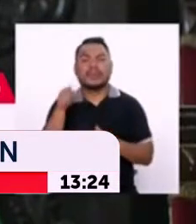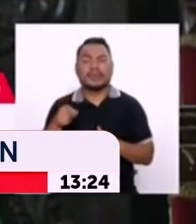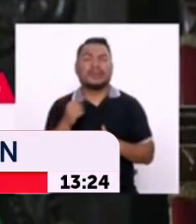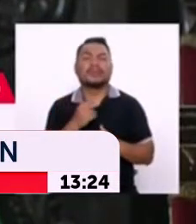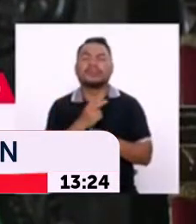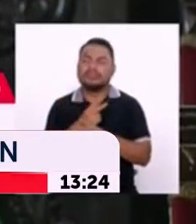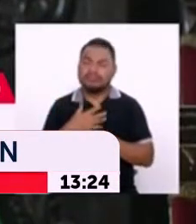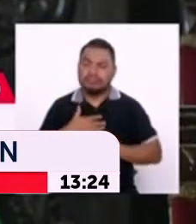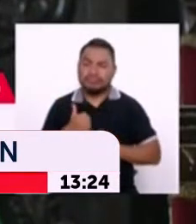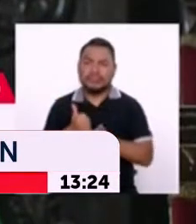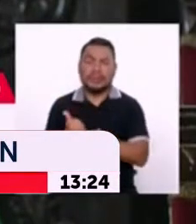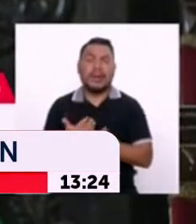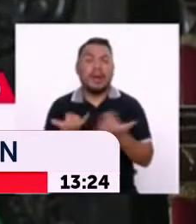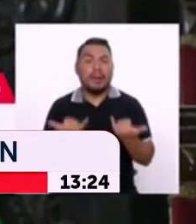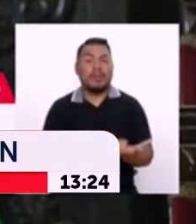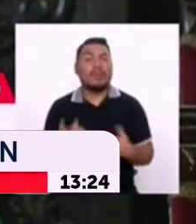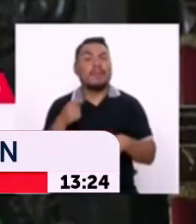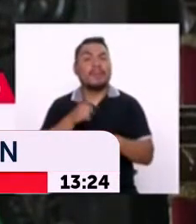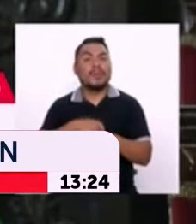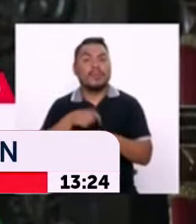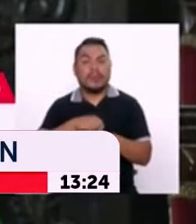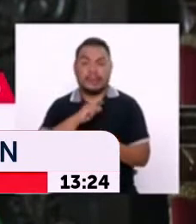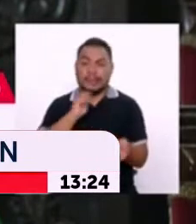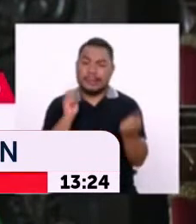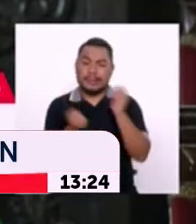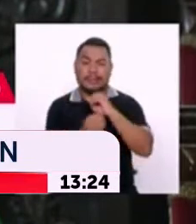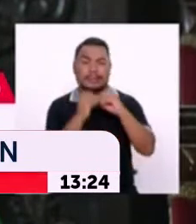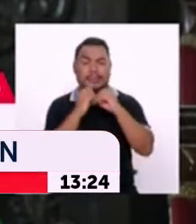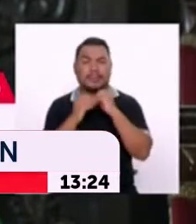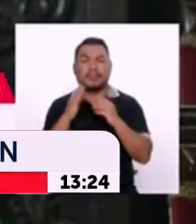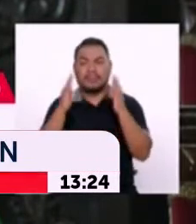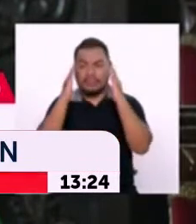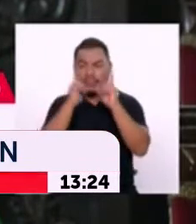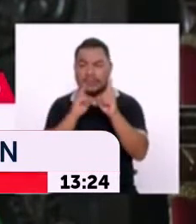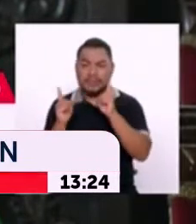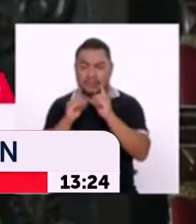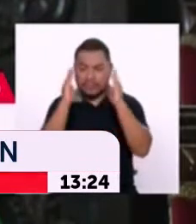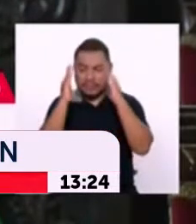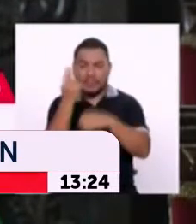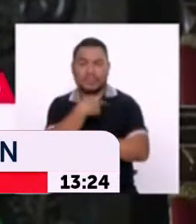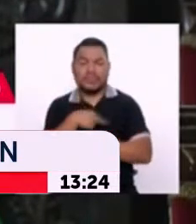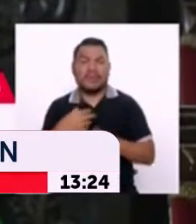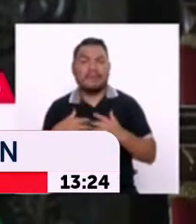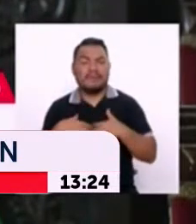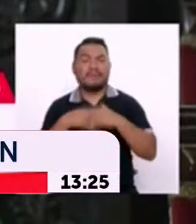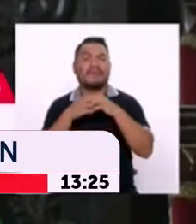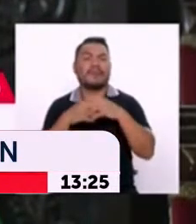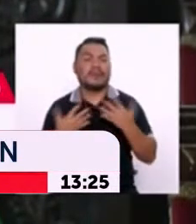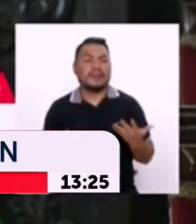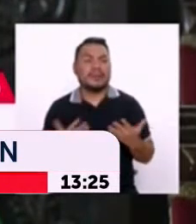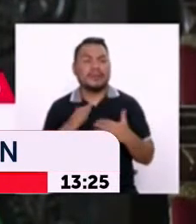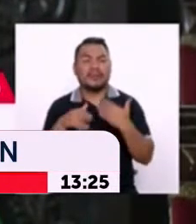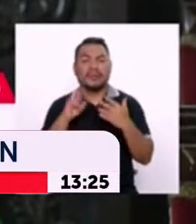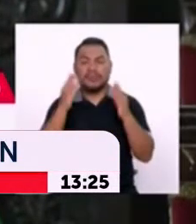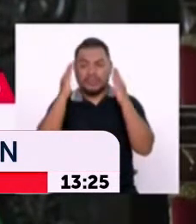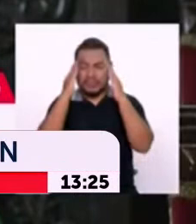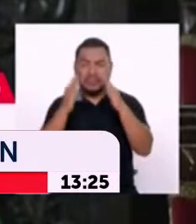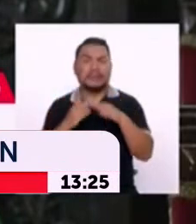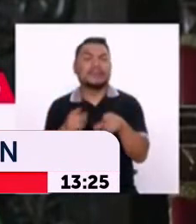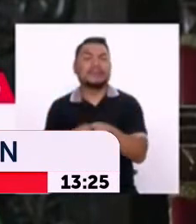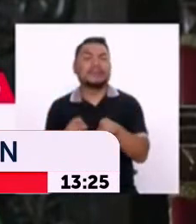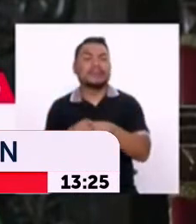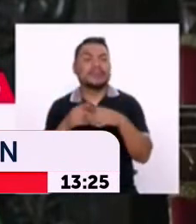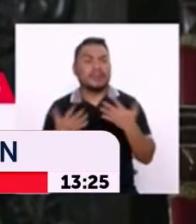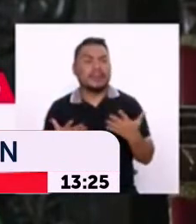todo, sólida. Es momento de reestructurar ese primer nivel de atención, fortalecer el segundo nivel de atención